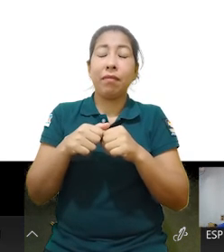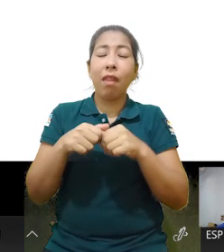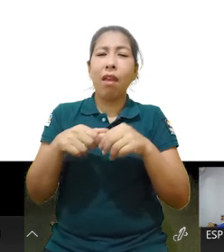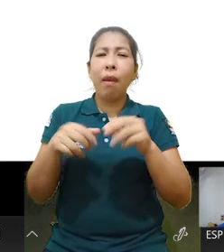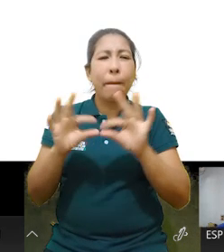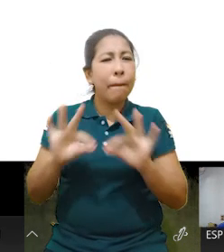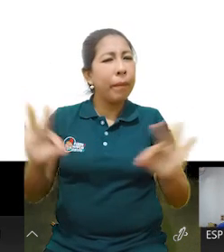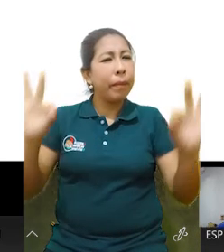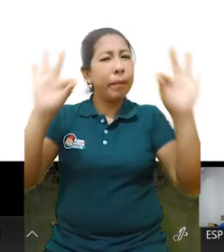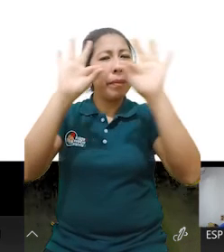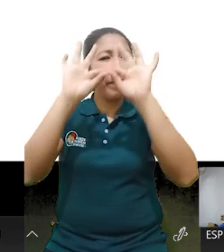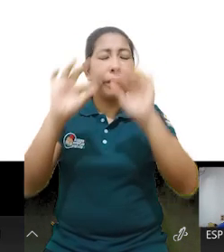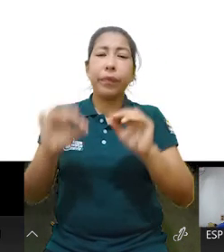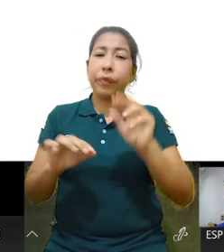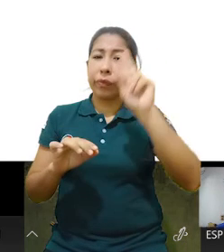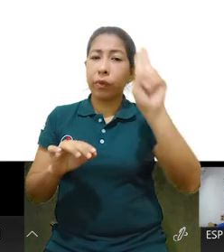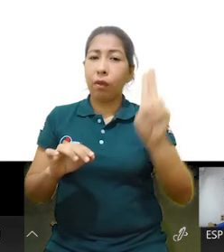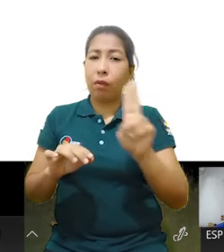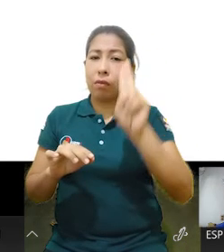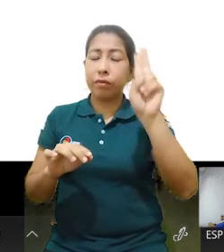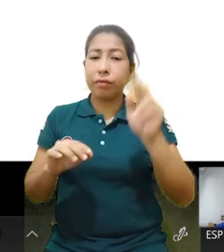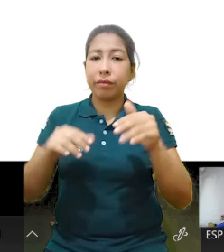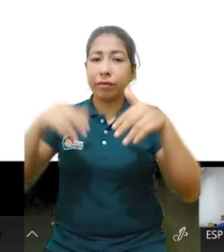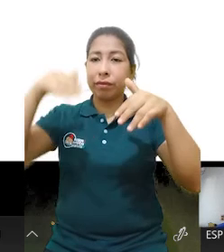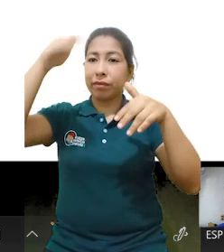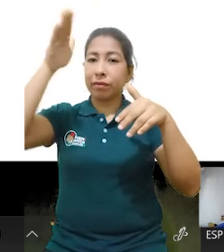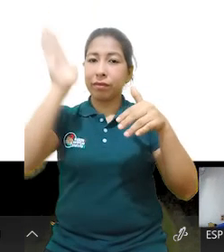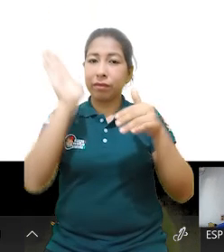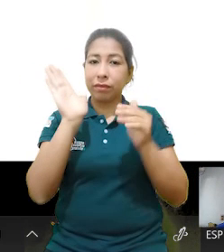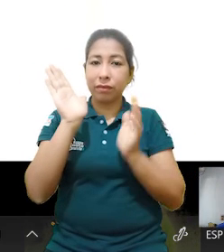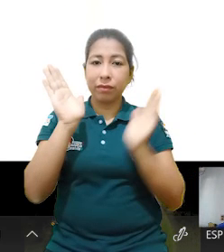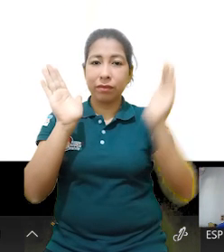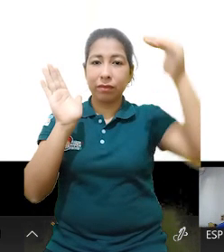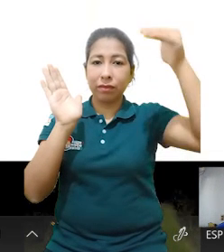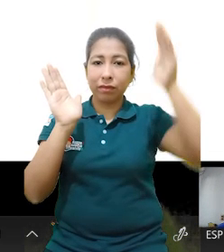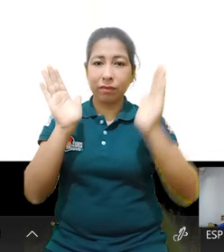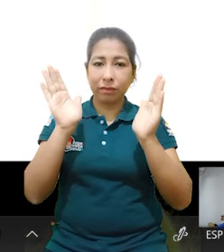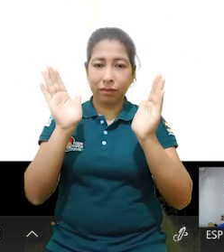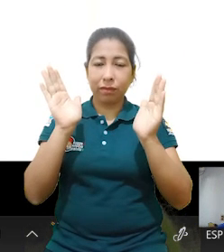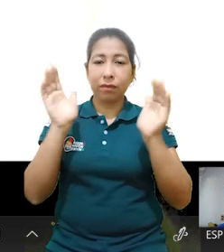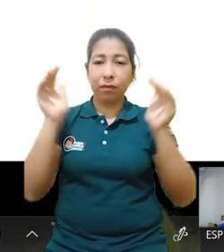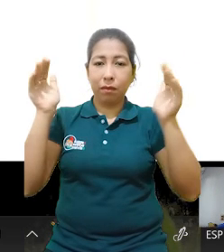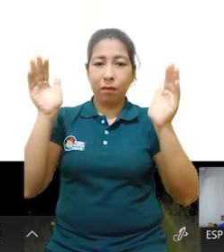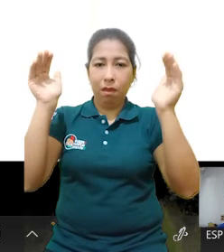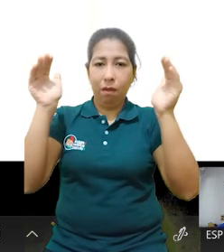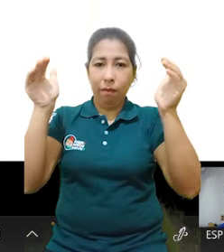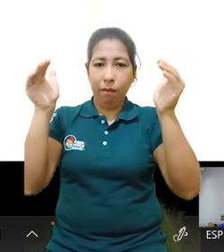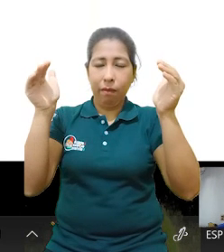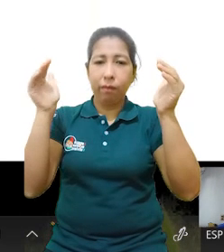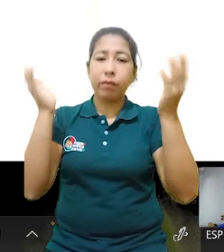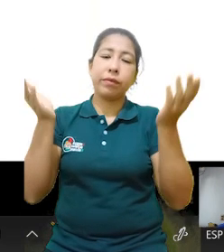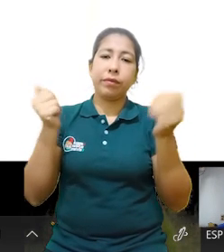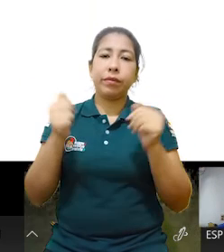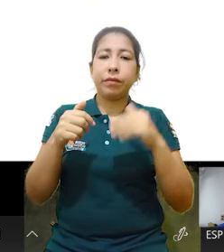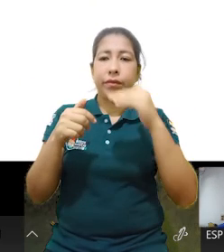y el denominador entre paréntesis. Es decir, voy a abrir un paréntesis para anotar todo el numerador, que sería 3